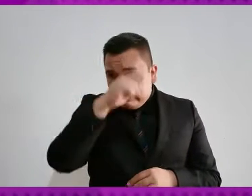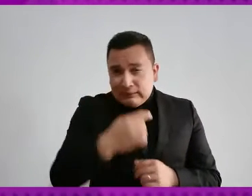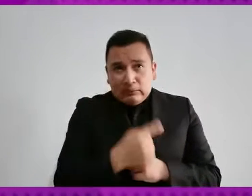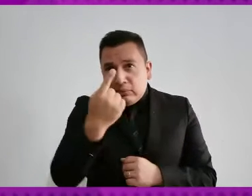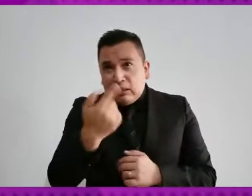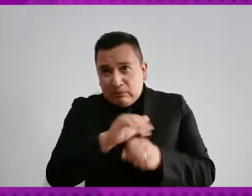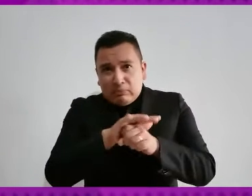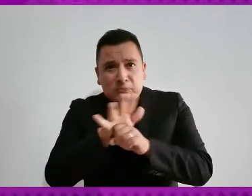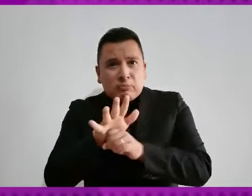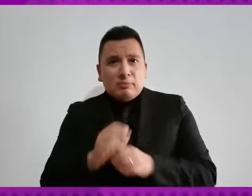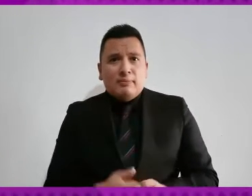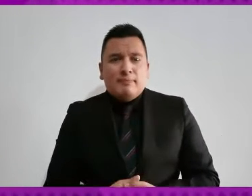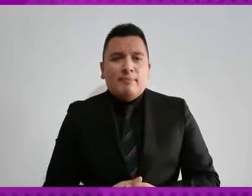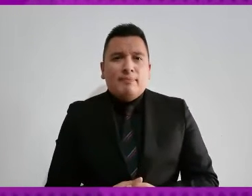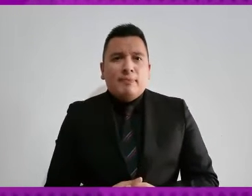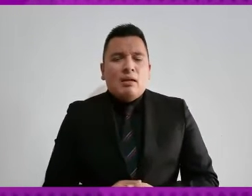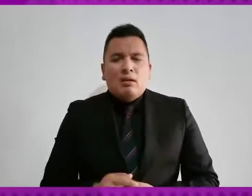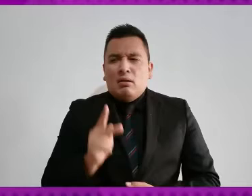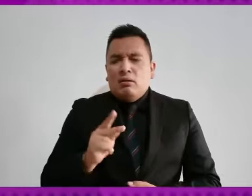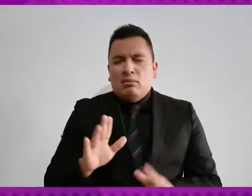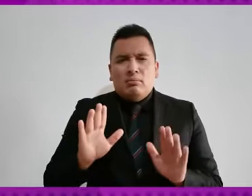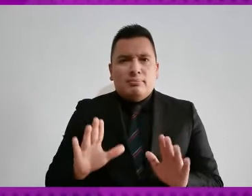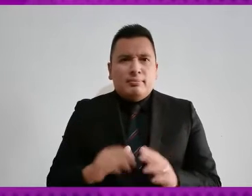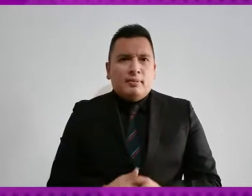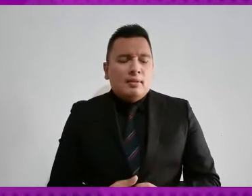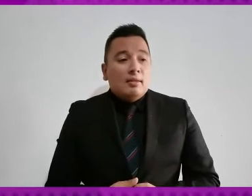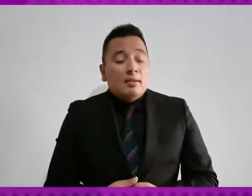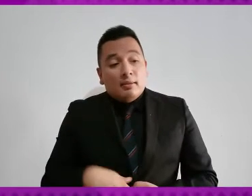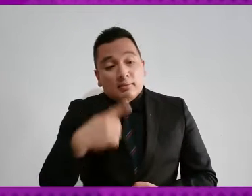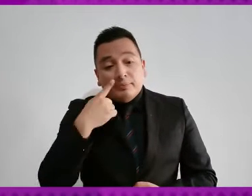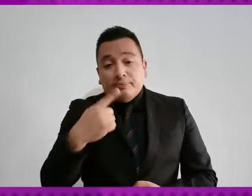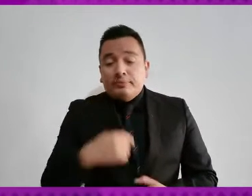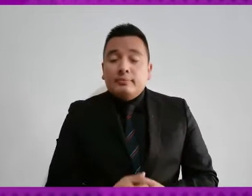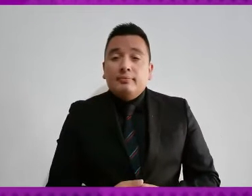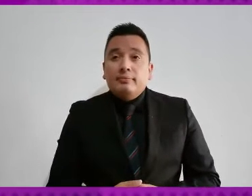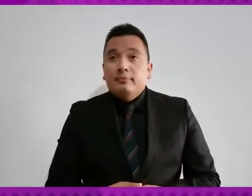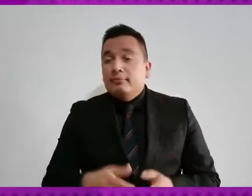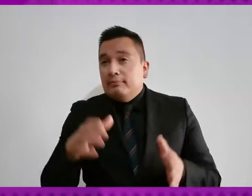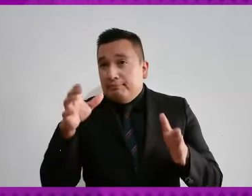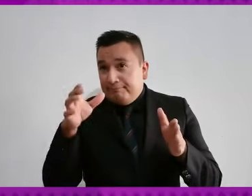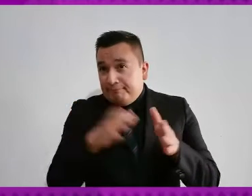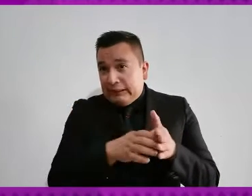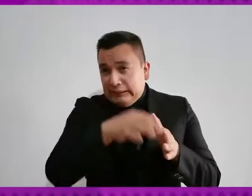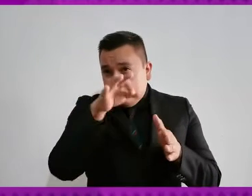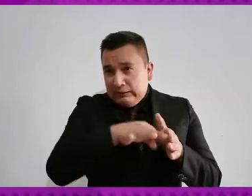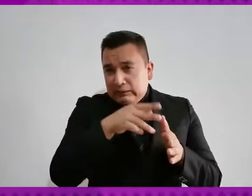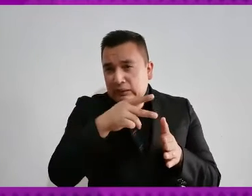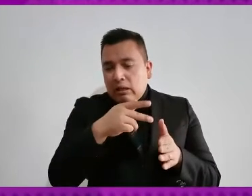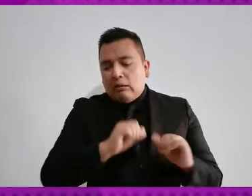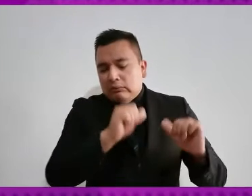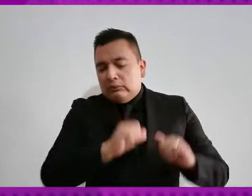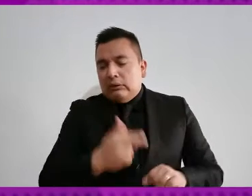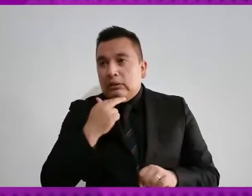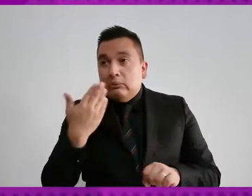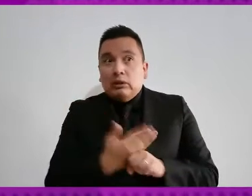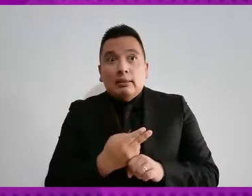pandemia en que se celebró. Pero bueno, uno de los principios rectores de la función electoral es la certeza,